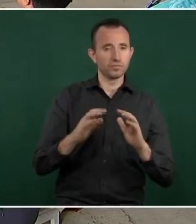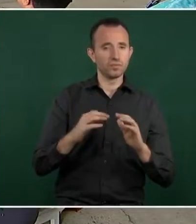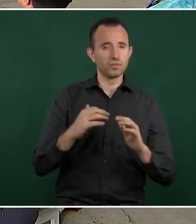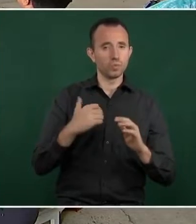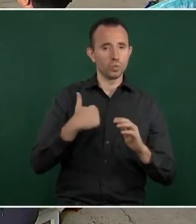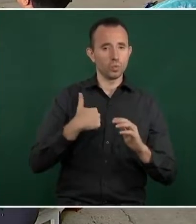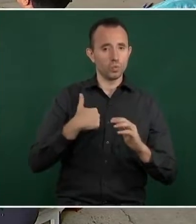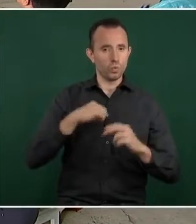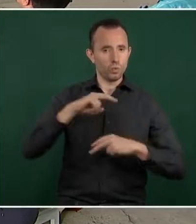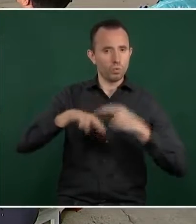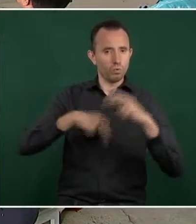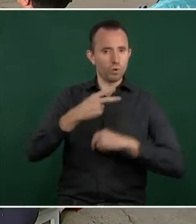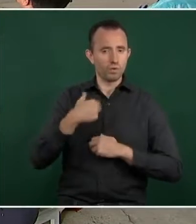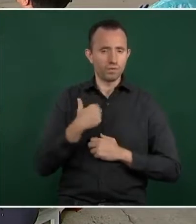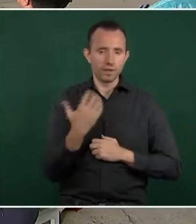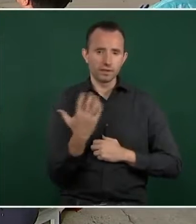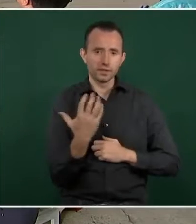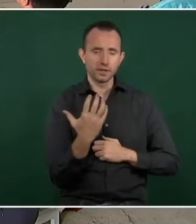de cómo estaba